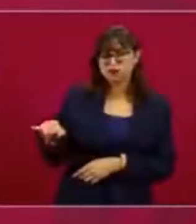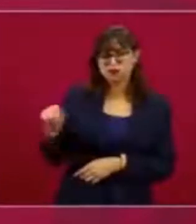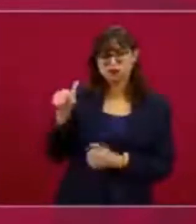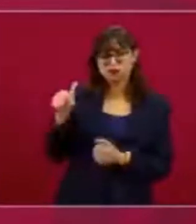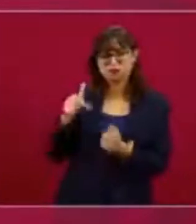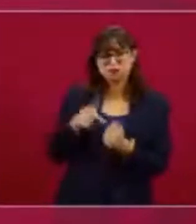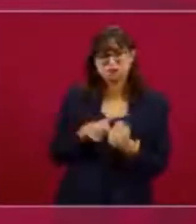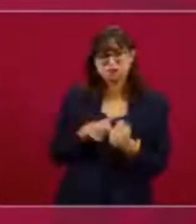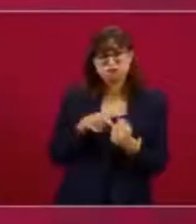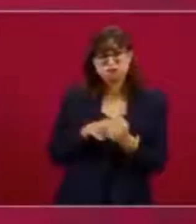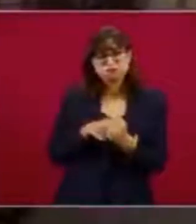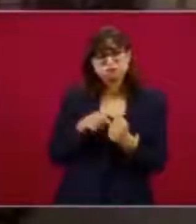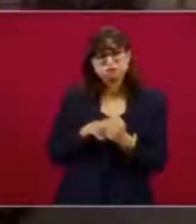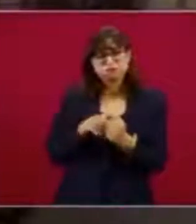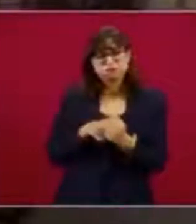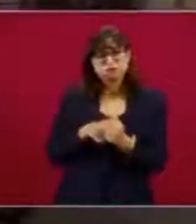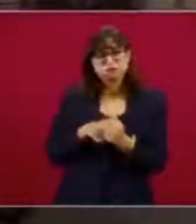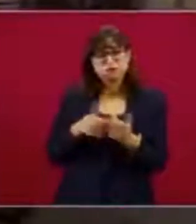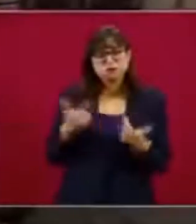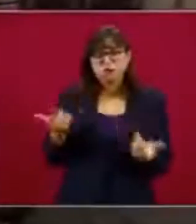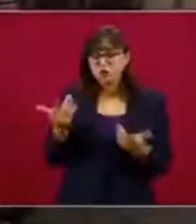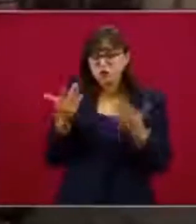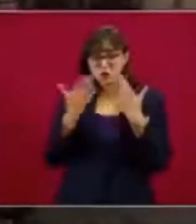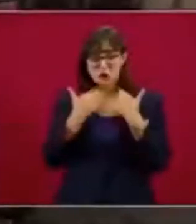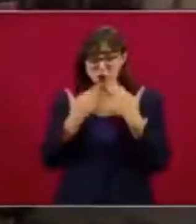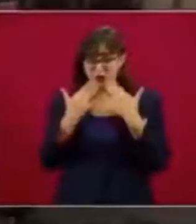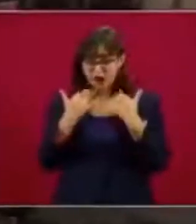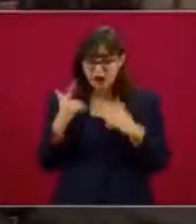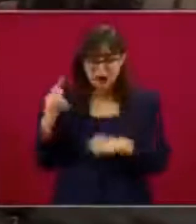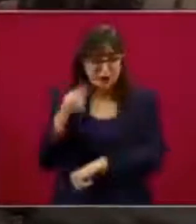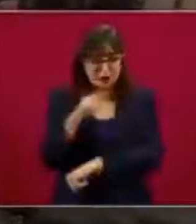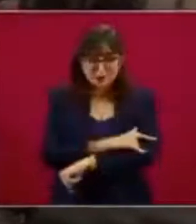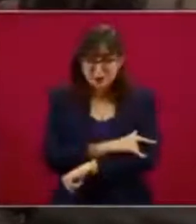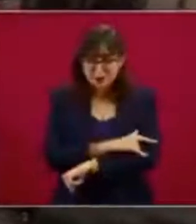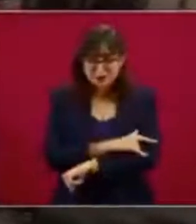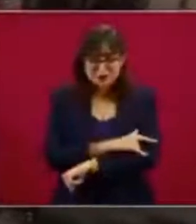donde pues no hay aeropuerto,